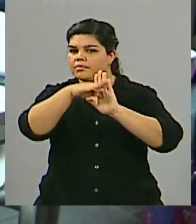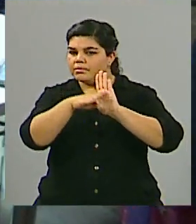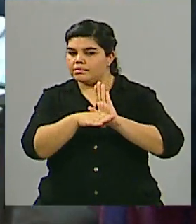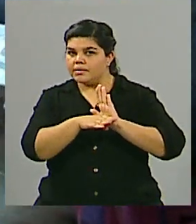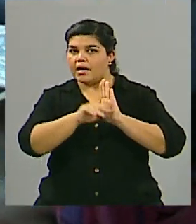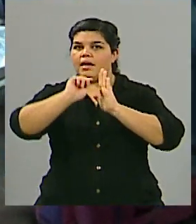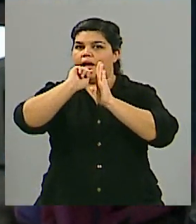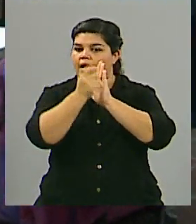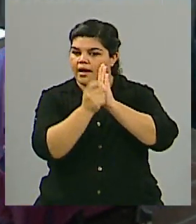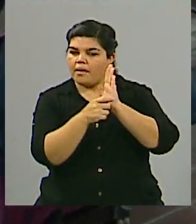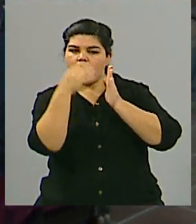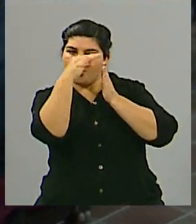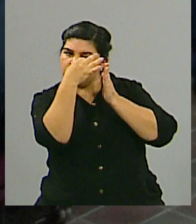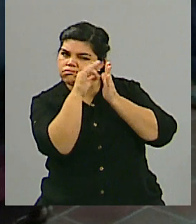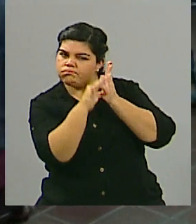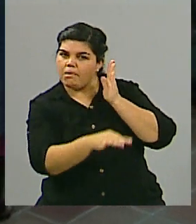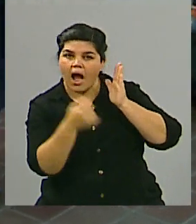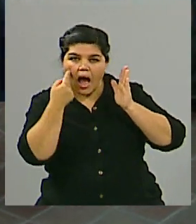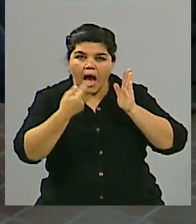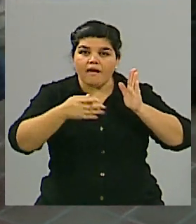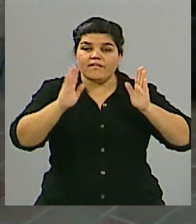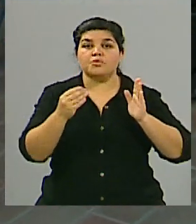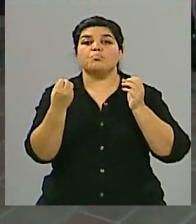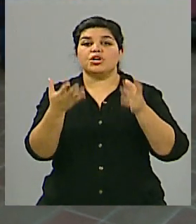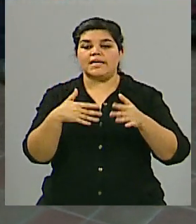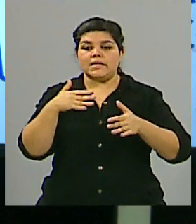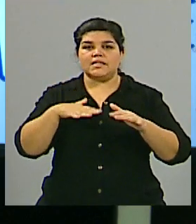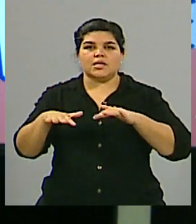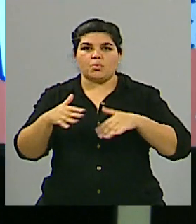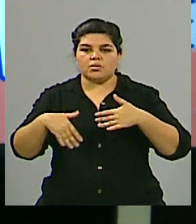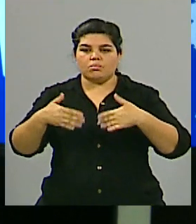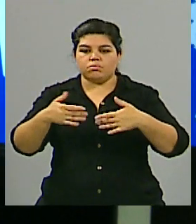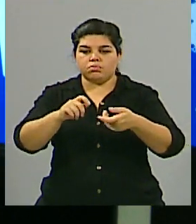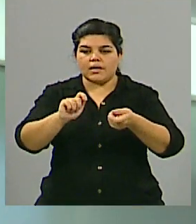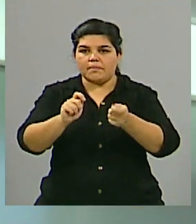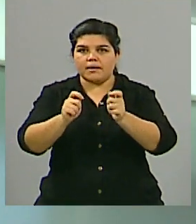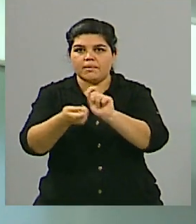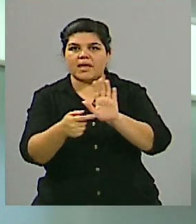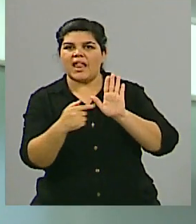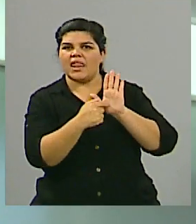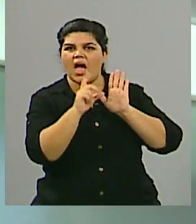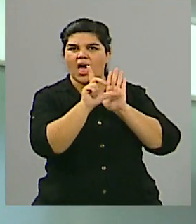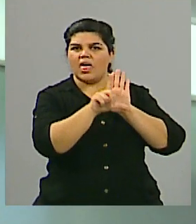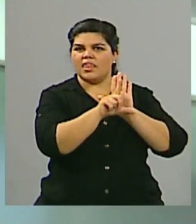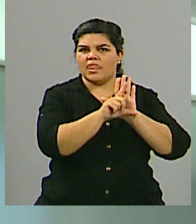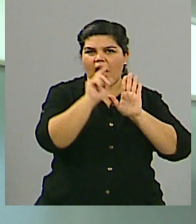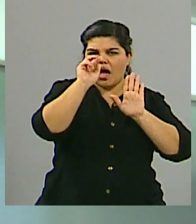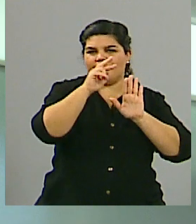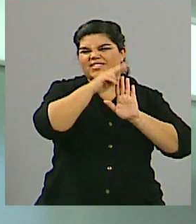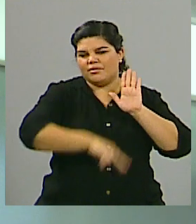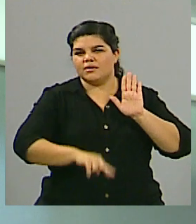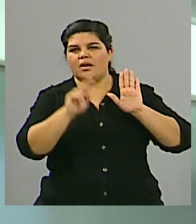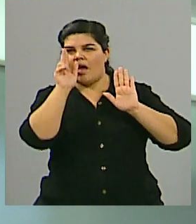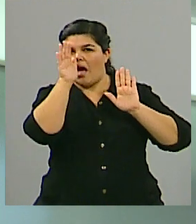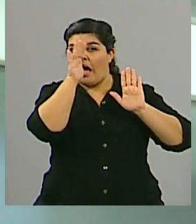los marcos normativos, digo repensados, porque aparecen nuevas situaciones, ¿verdad? Cosas que a lo mejor hace 5 o 6 años atrás